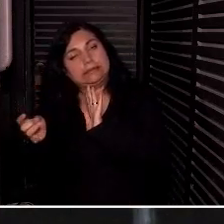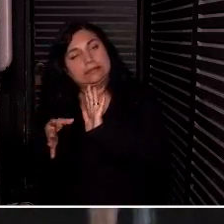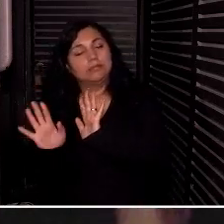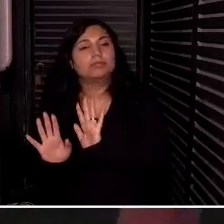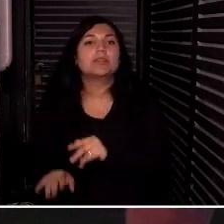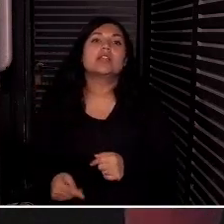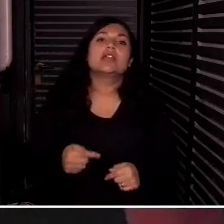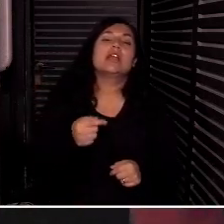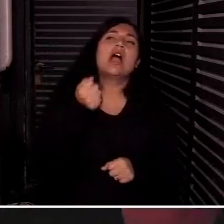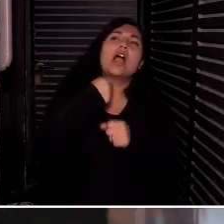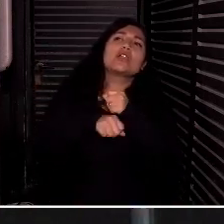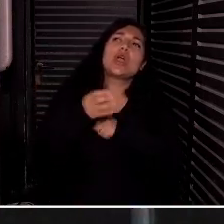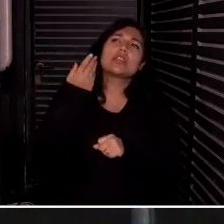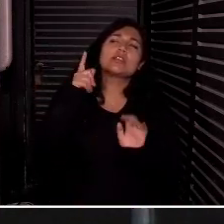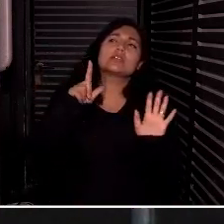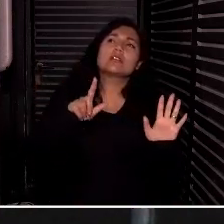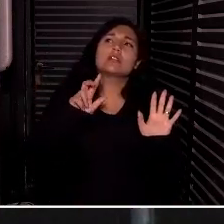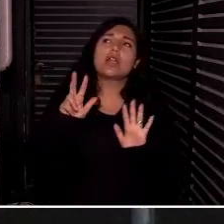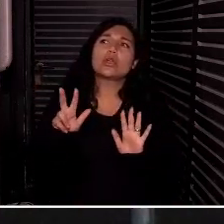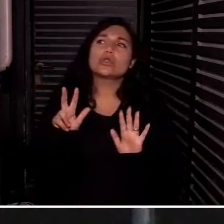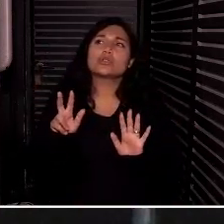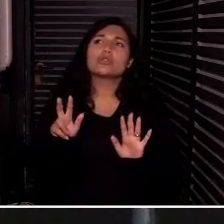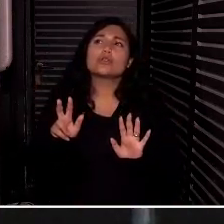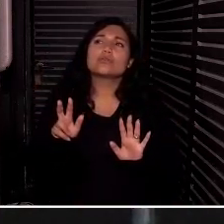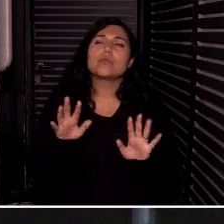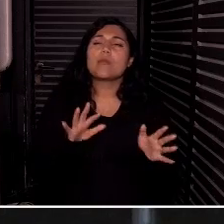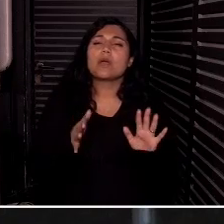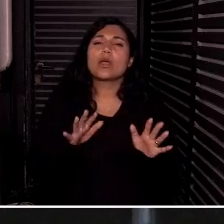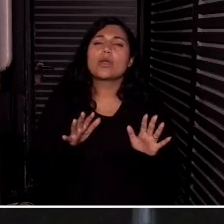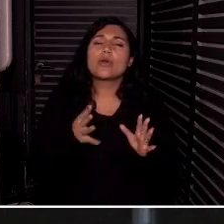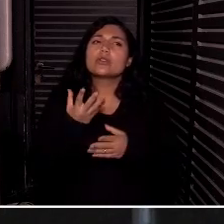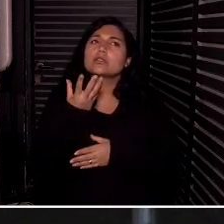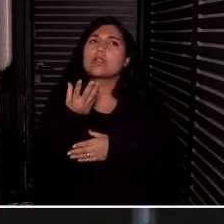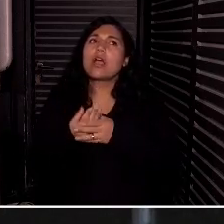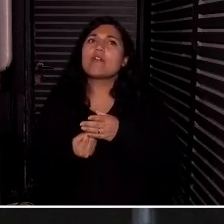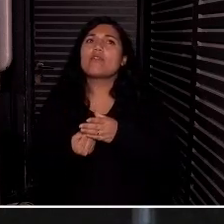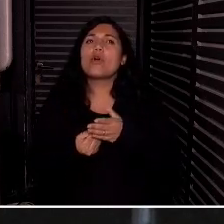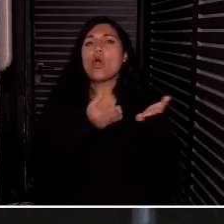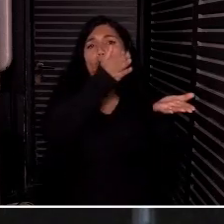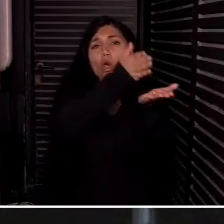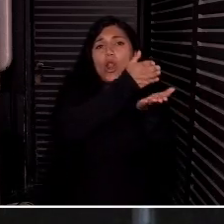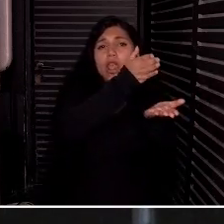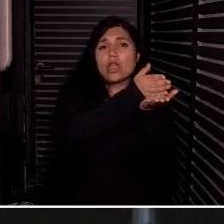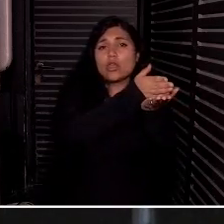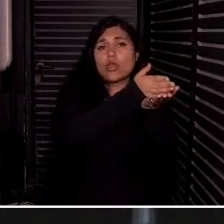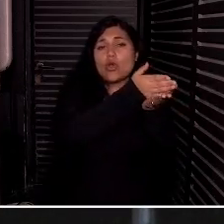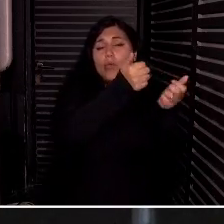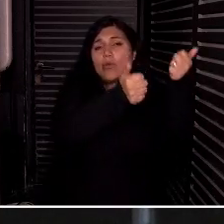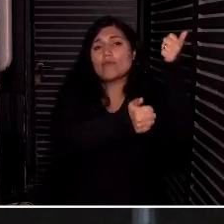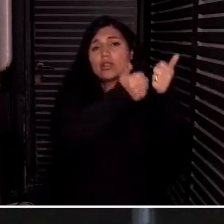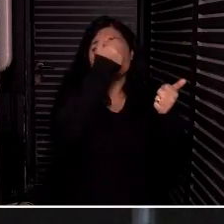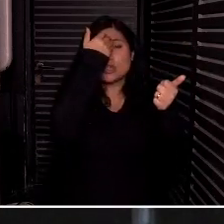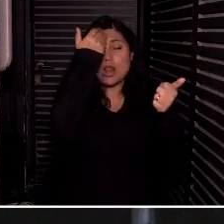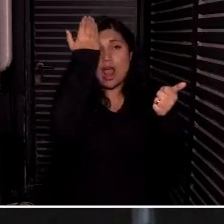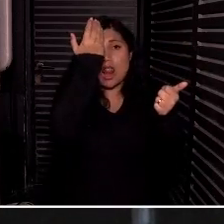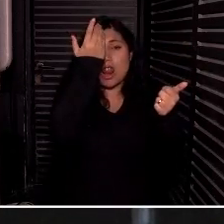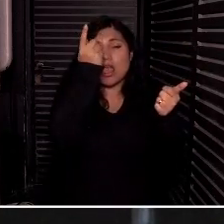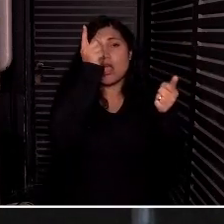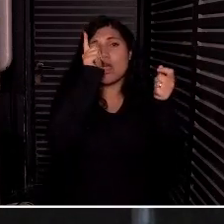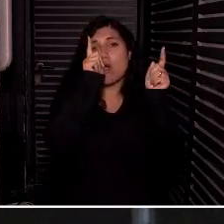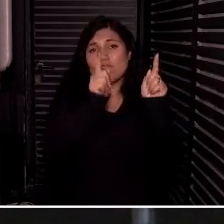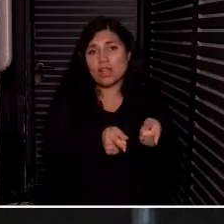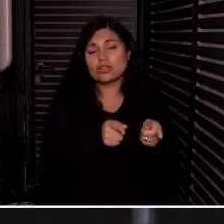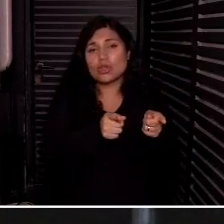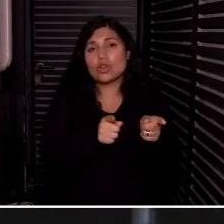año 78 81 en la cual se acabaron la la tutela que tenían los colegios profesionales y la obligación que tenían